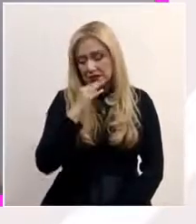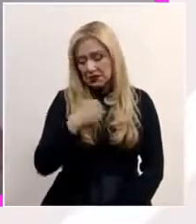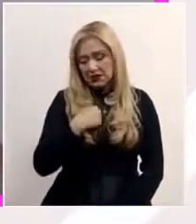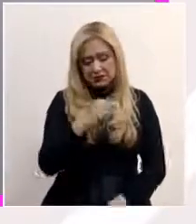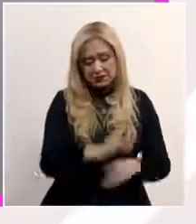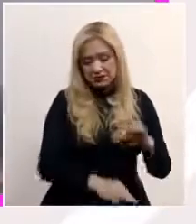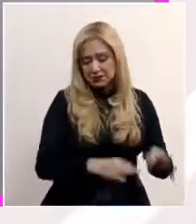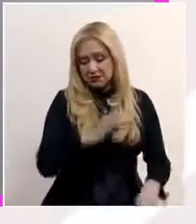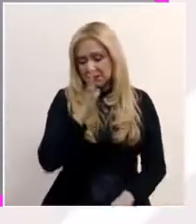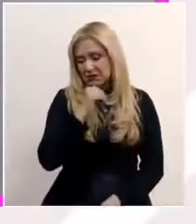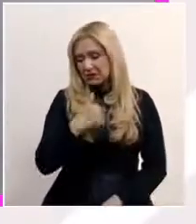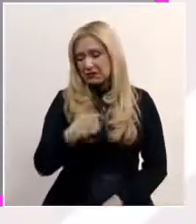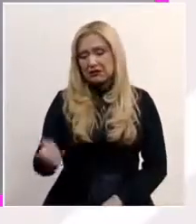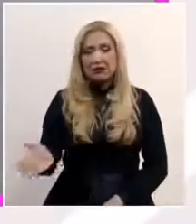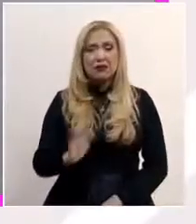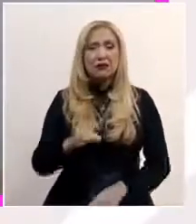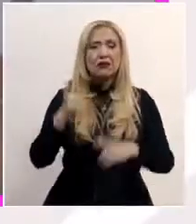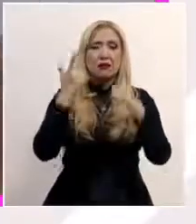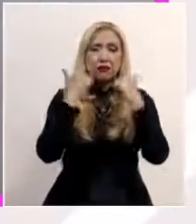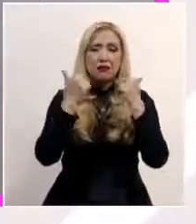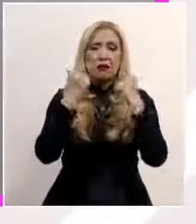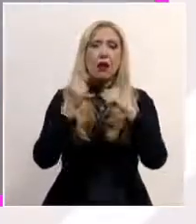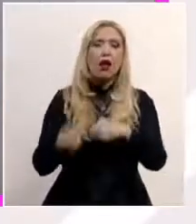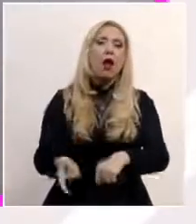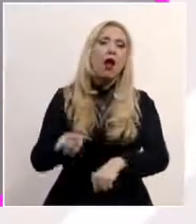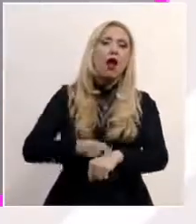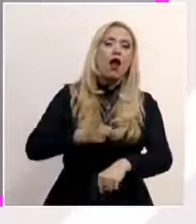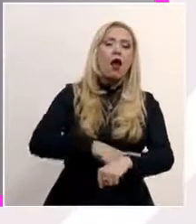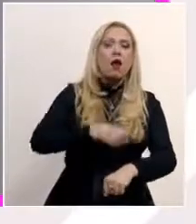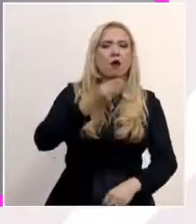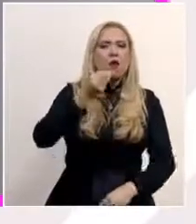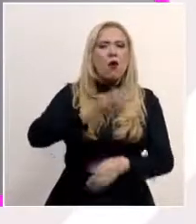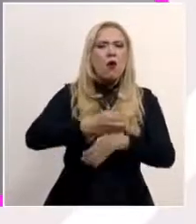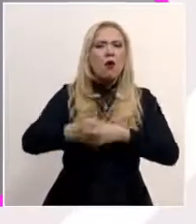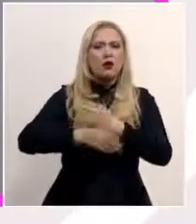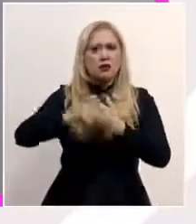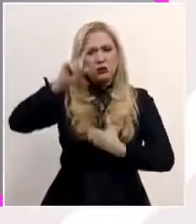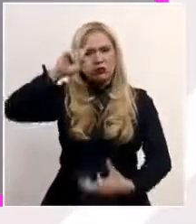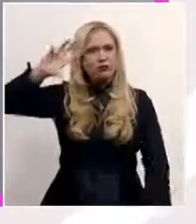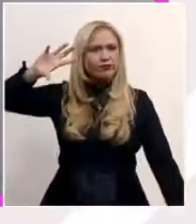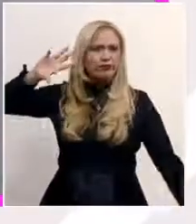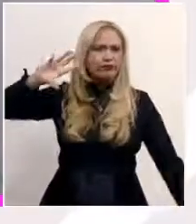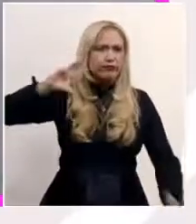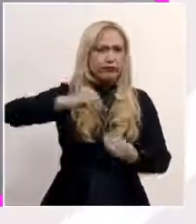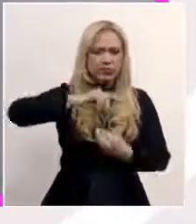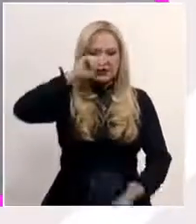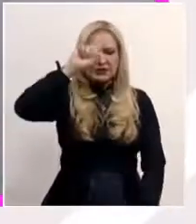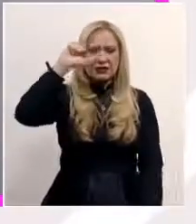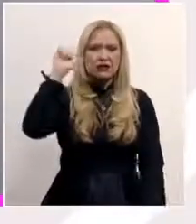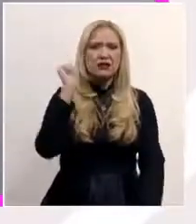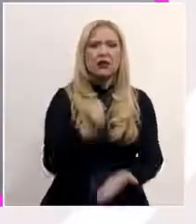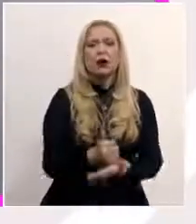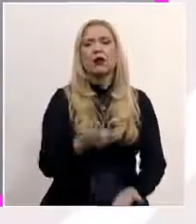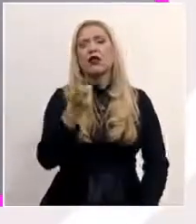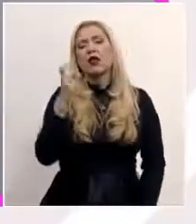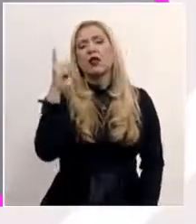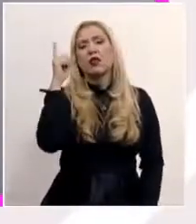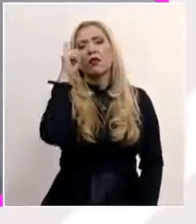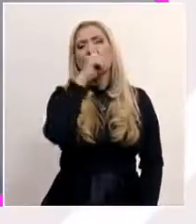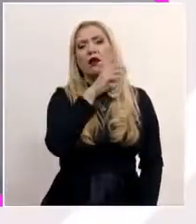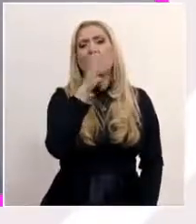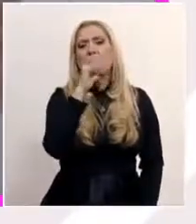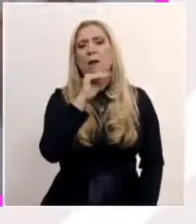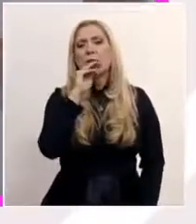no, ha sido tan violentada, se le ha hecho menos en tantos aspectos que encuentra mucho más difícil ejercer